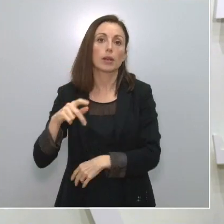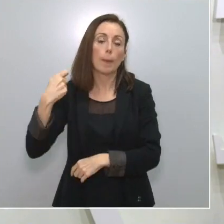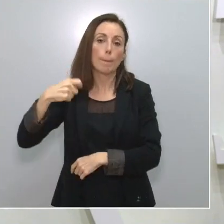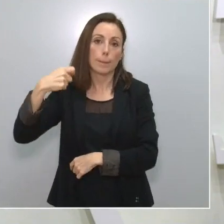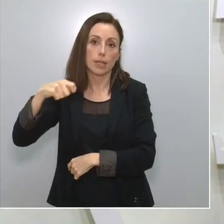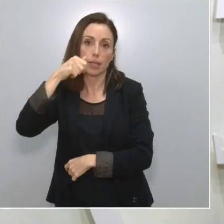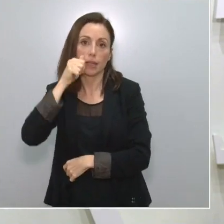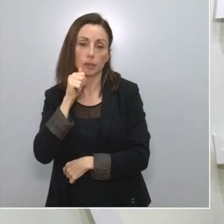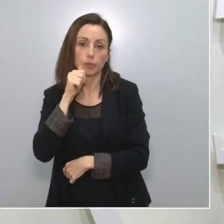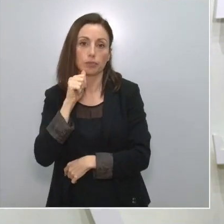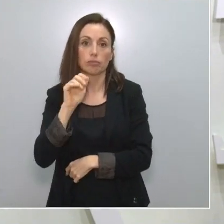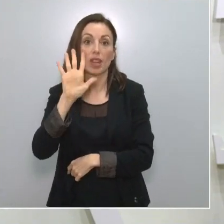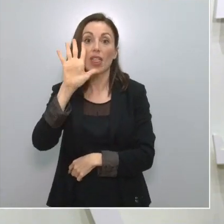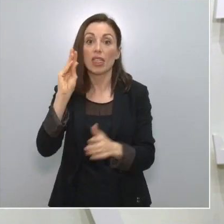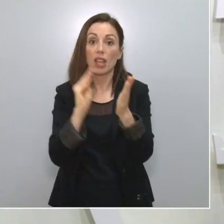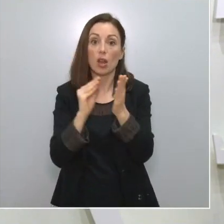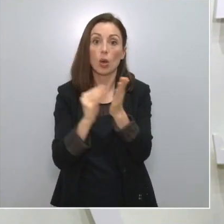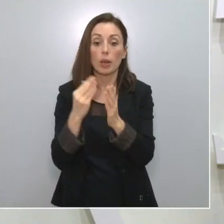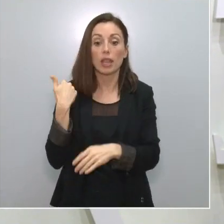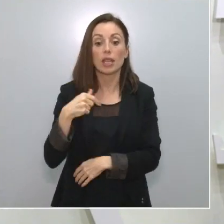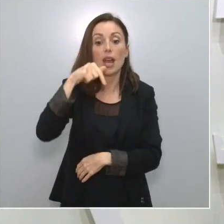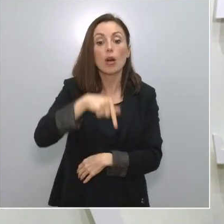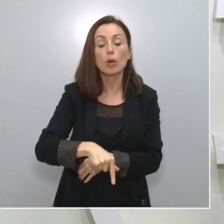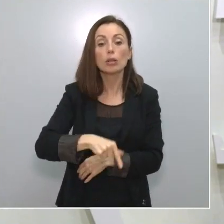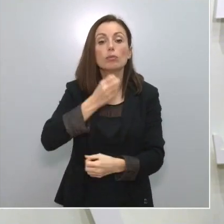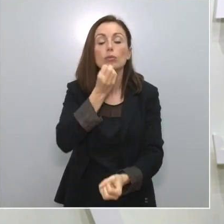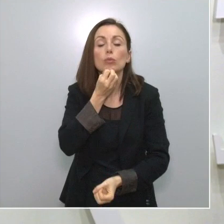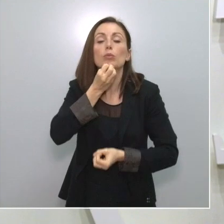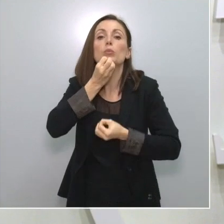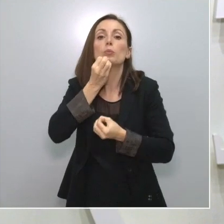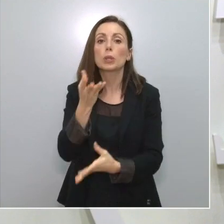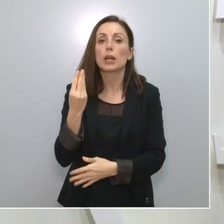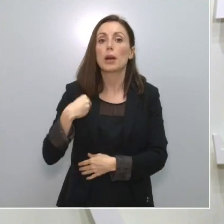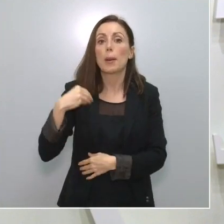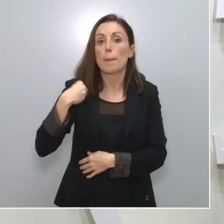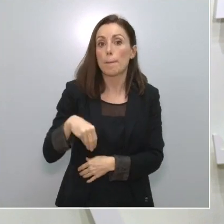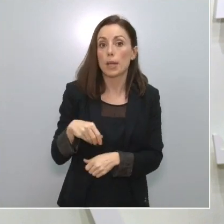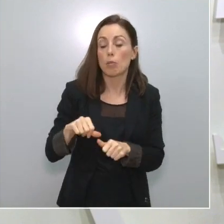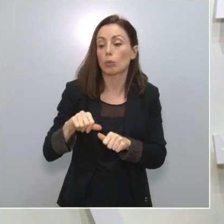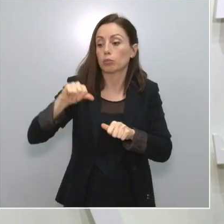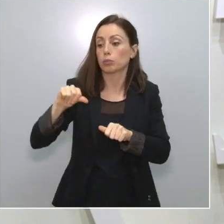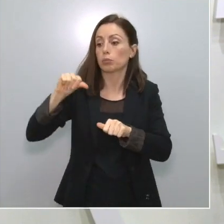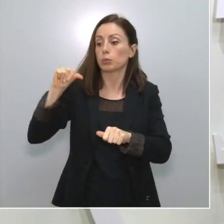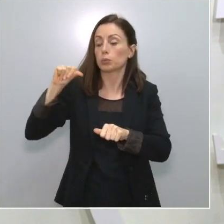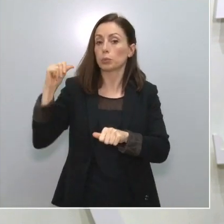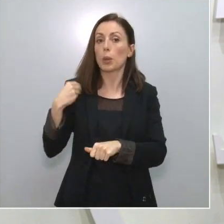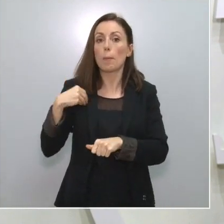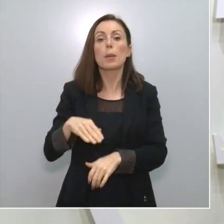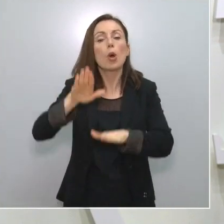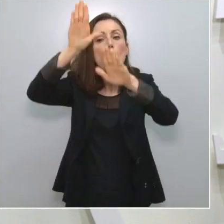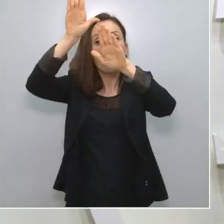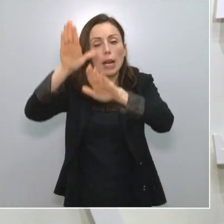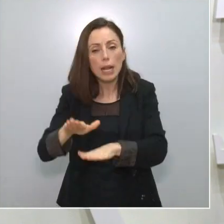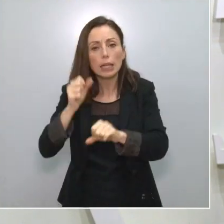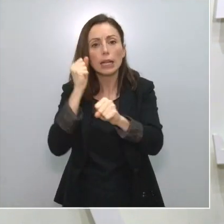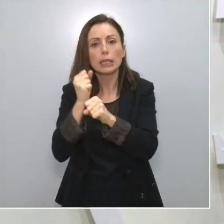Por quinta vez, pues hoy hemos podido transmitirle lo mismo que en las ocasiones anteriores. Lealtad,